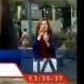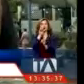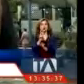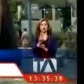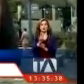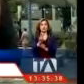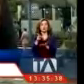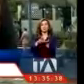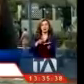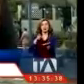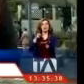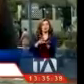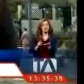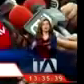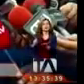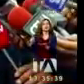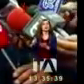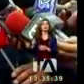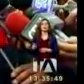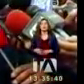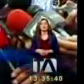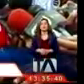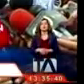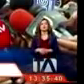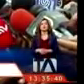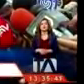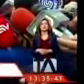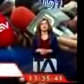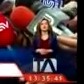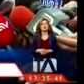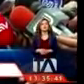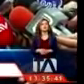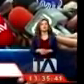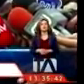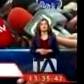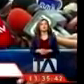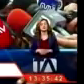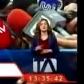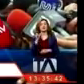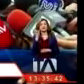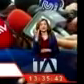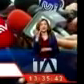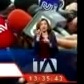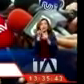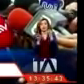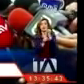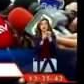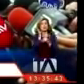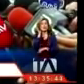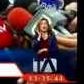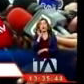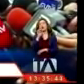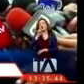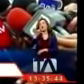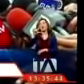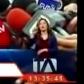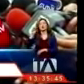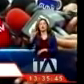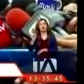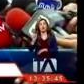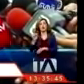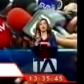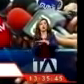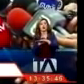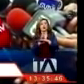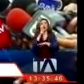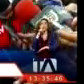para cobrar parte de su salario. Estamos presumiendo que la tarjeta de la asesora Carmen Ulloa la estaba utilizando Juan